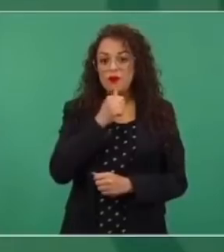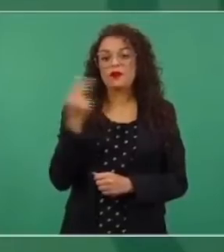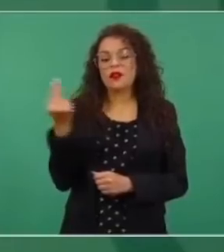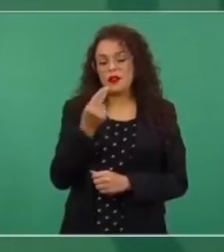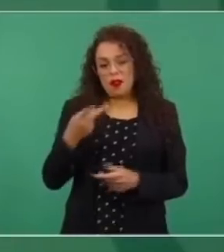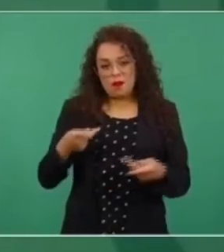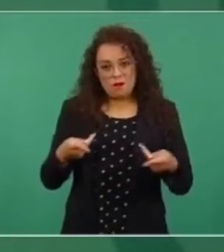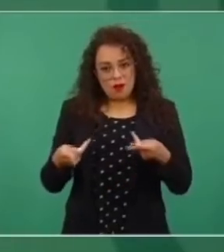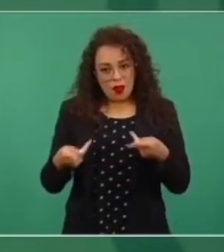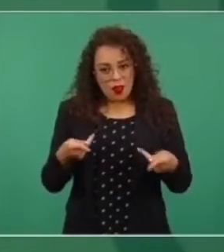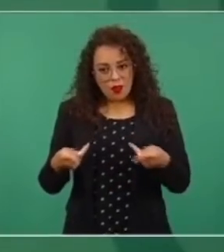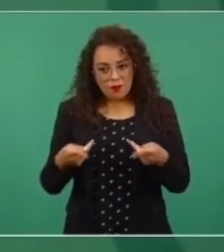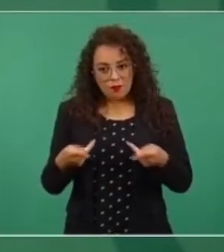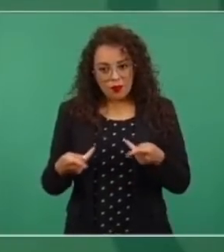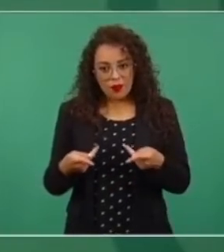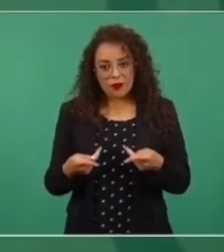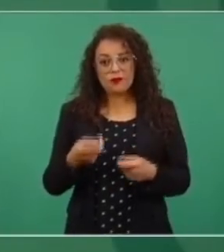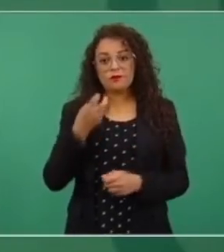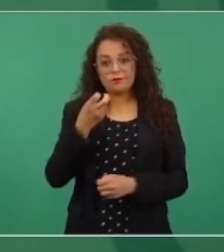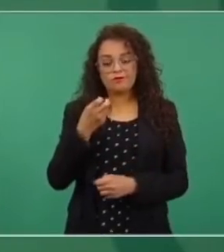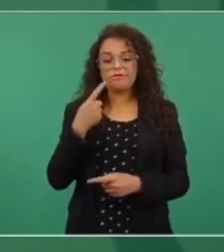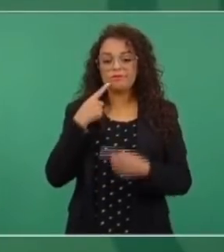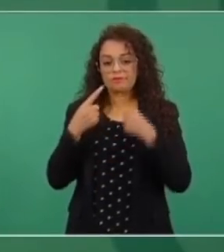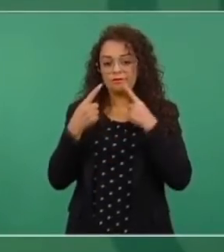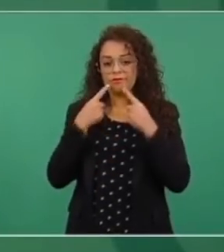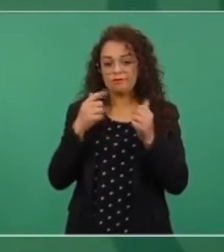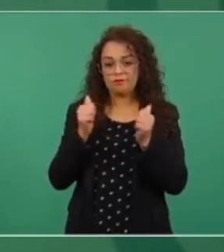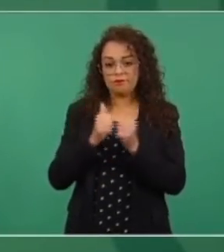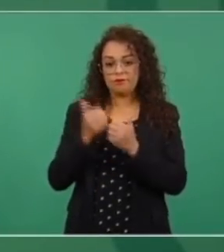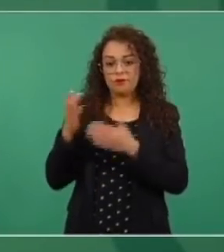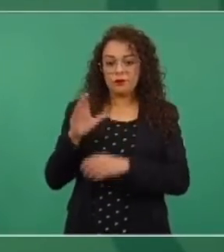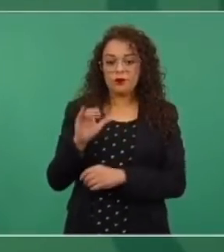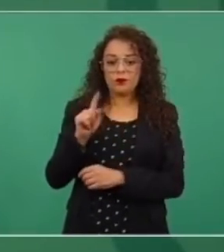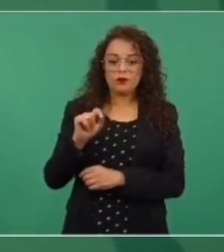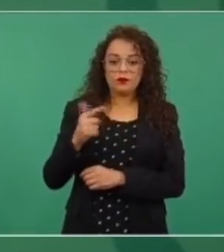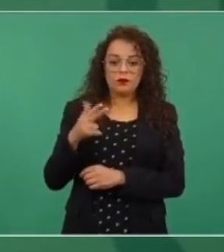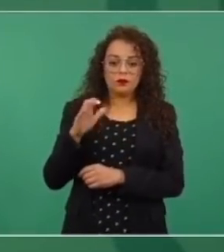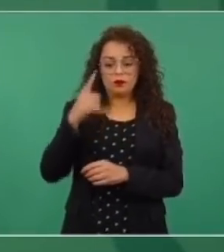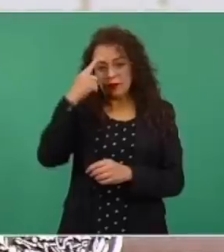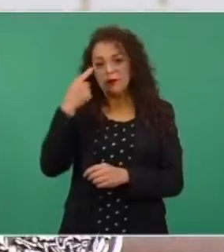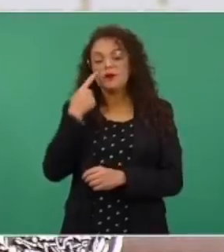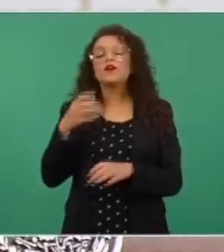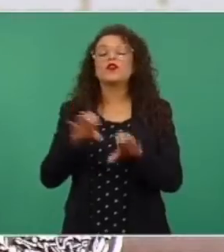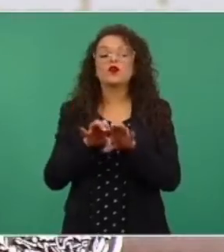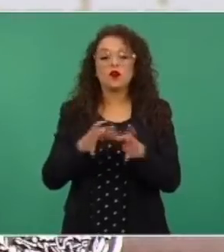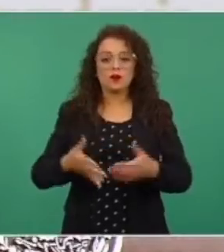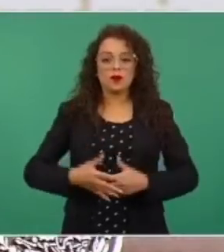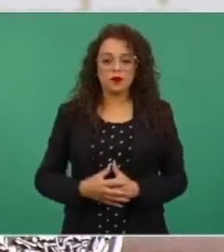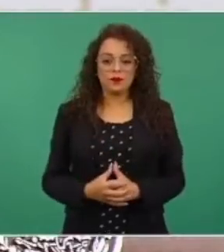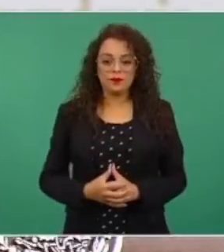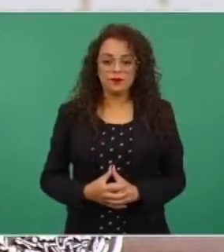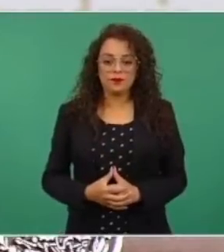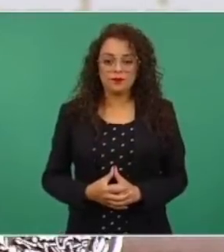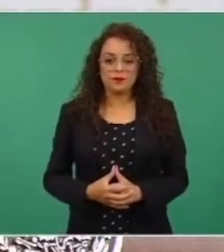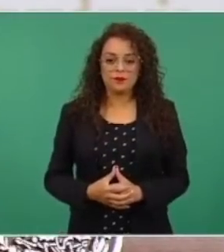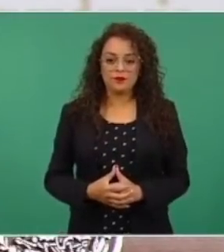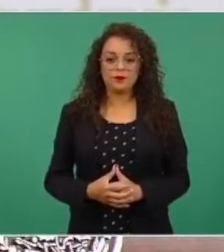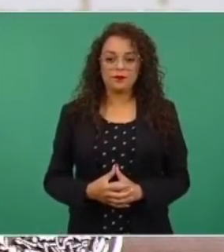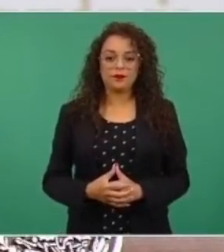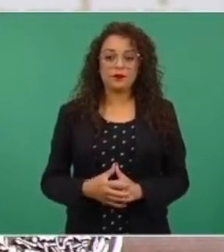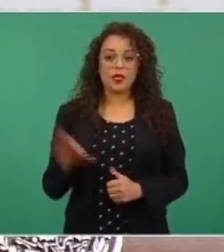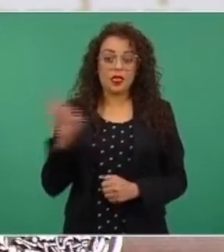tiempo. Estamos viendo esto con Cuitlahua para ver si podemos tener el